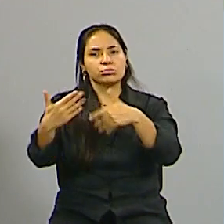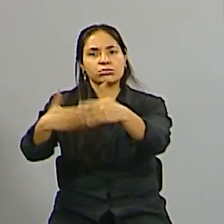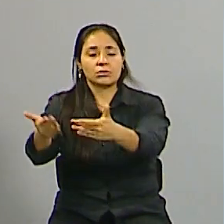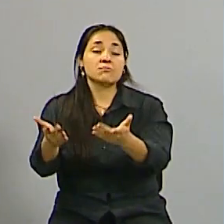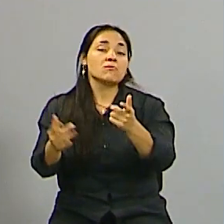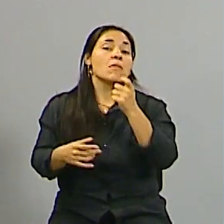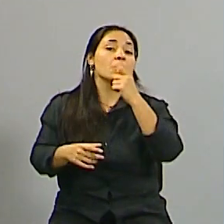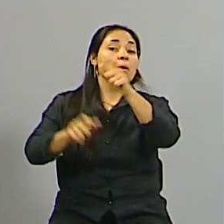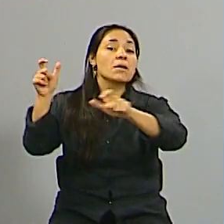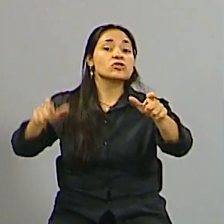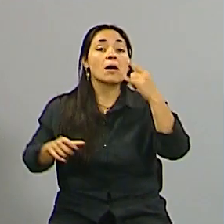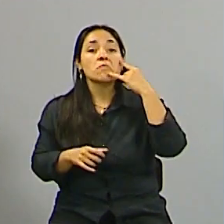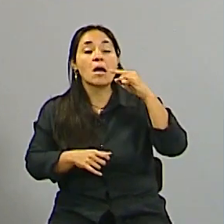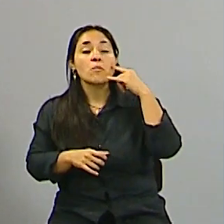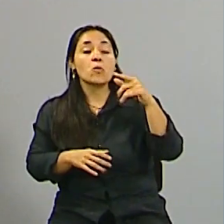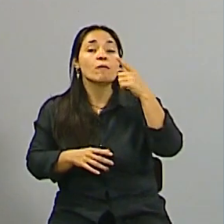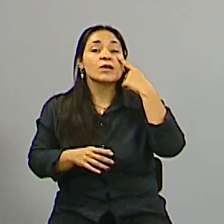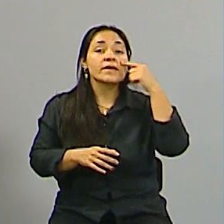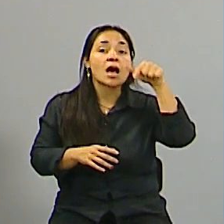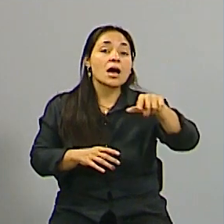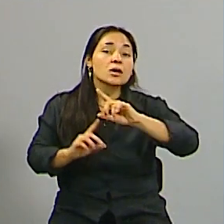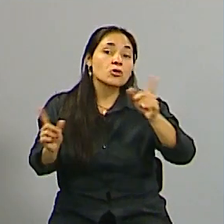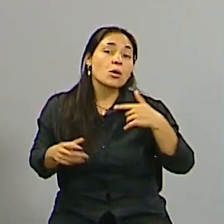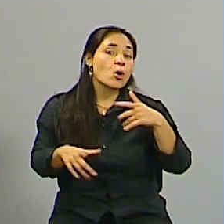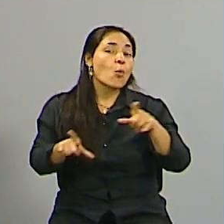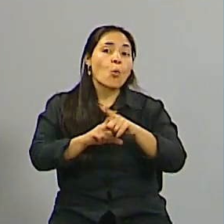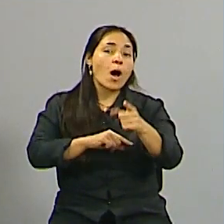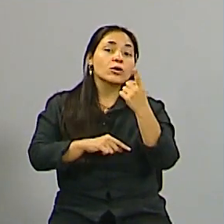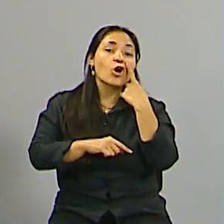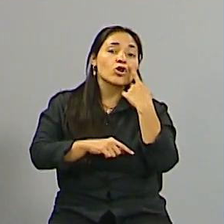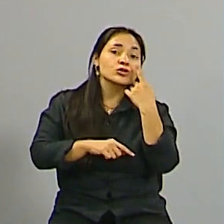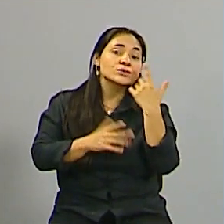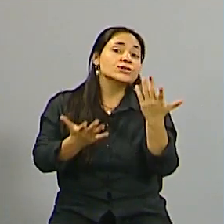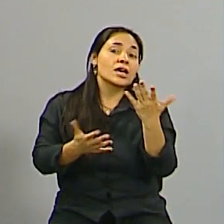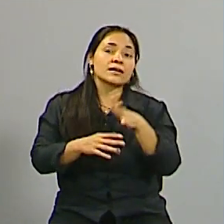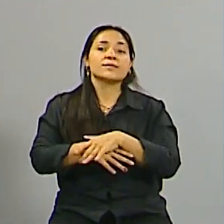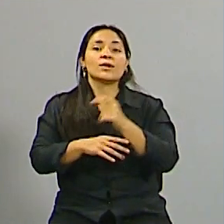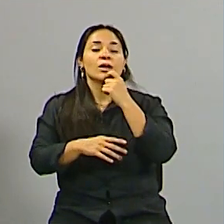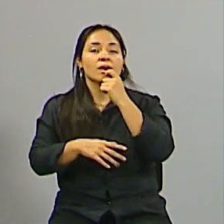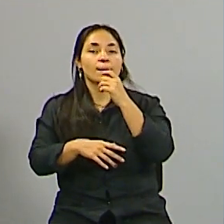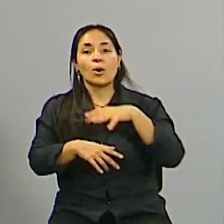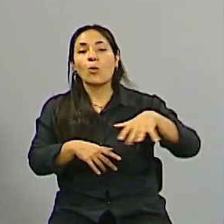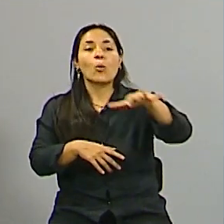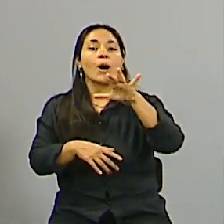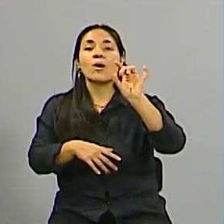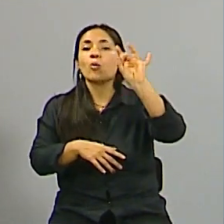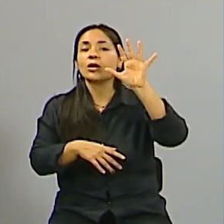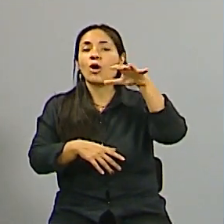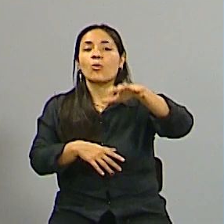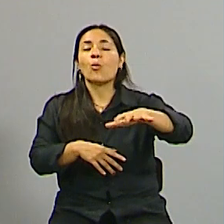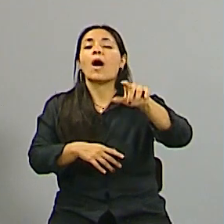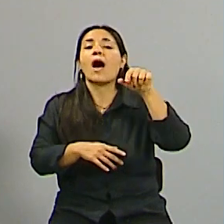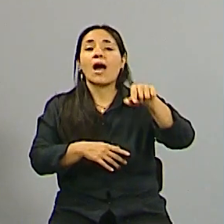de Maipú, pero de pronto te empiezan a conocer un poquito más, la carrera de un político a veces no se queda en un solo lugar, uno entiende que tienen una